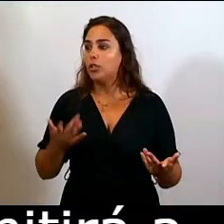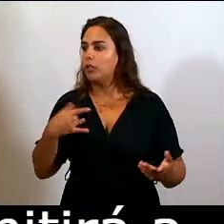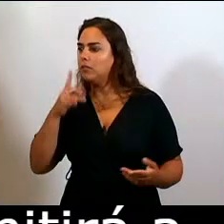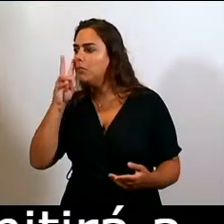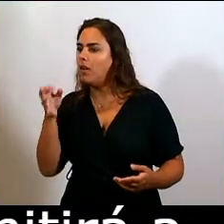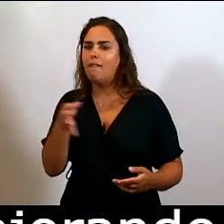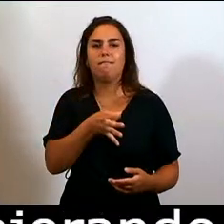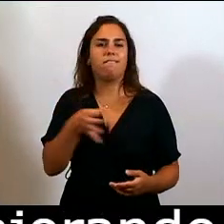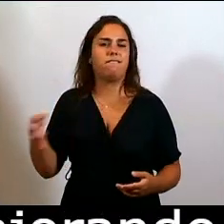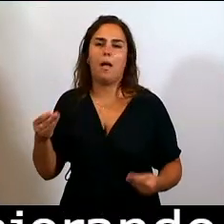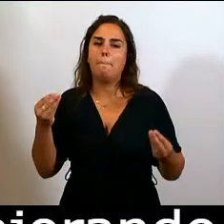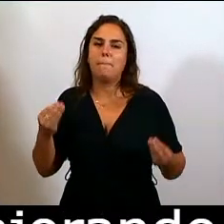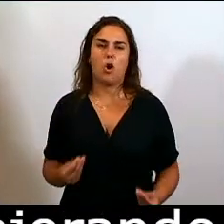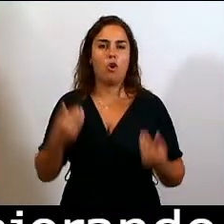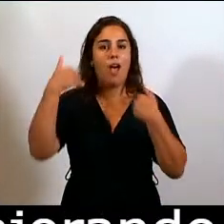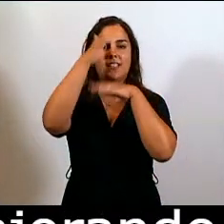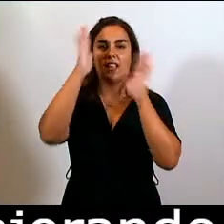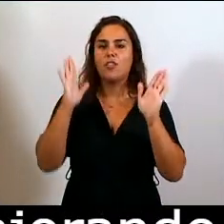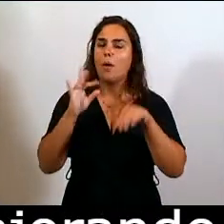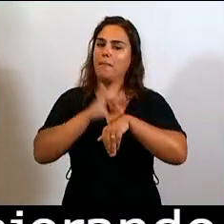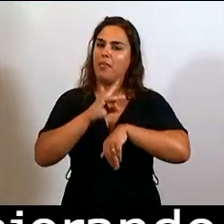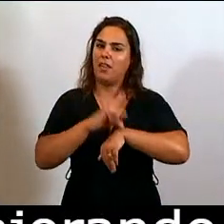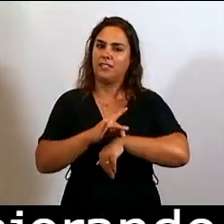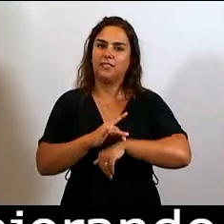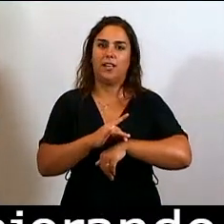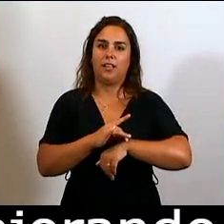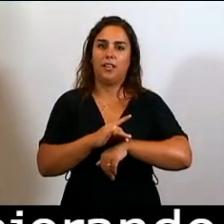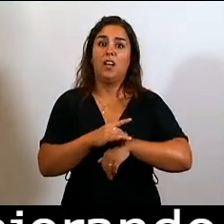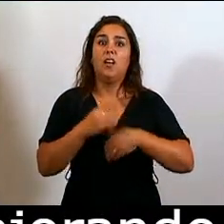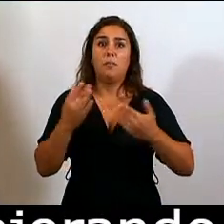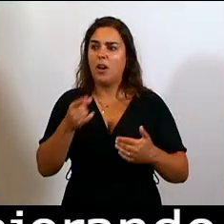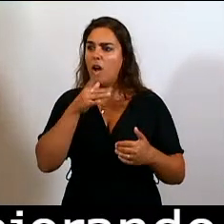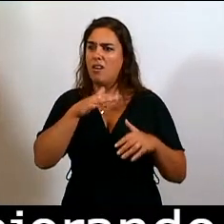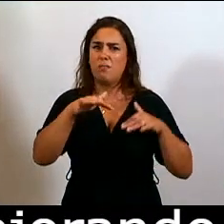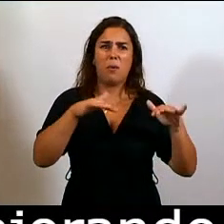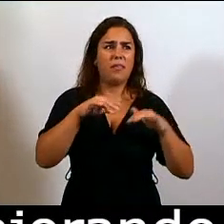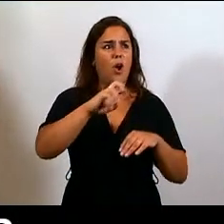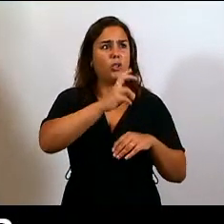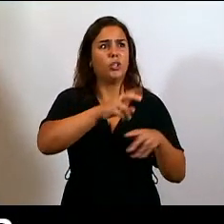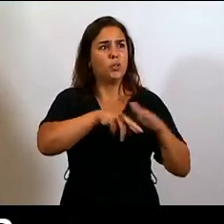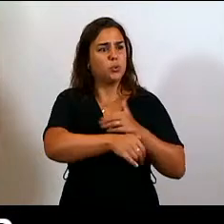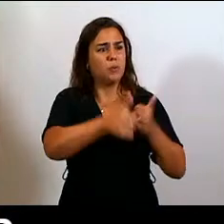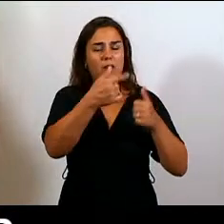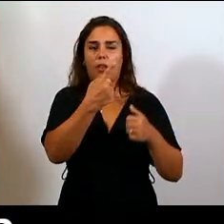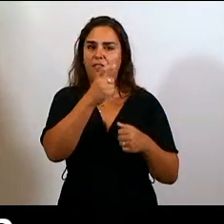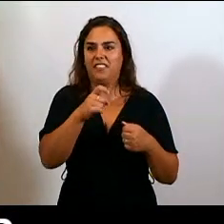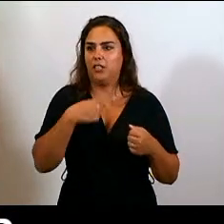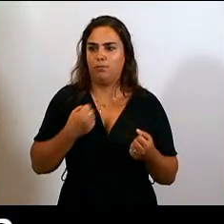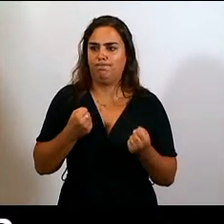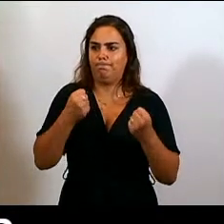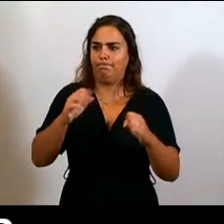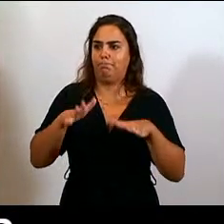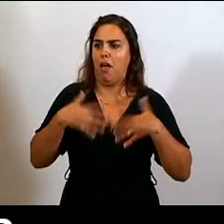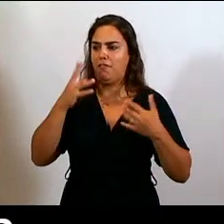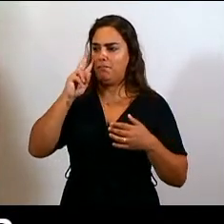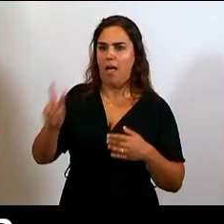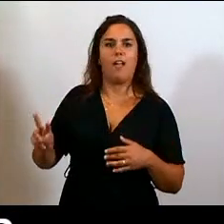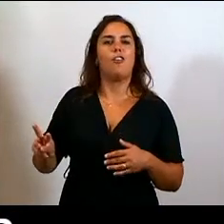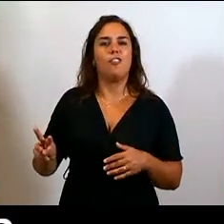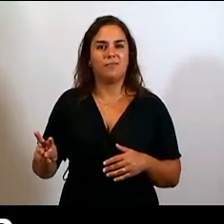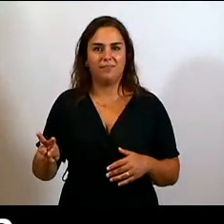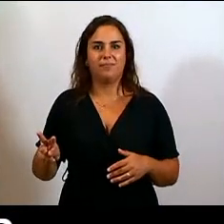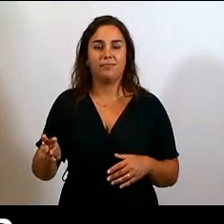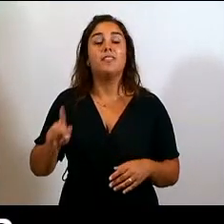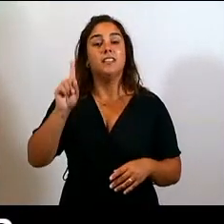la calidad de la atención al paciente sin necesidad de movilizar más recursos. Y de esta forma